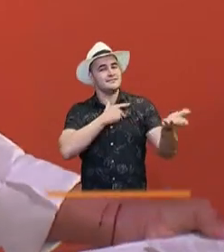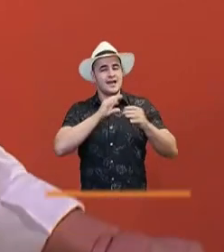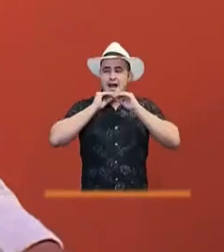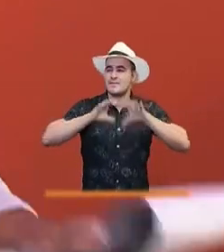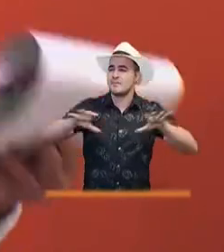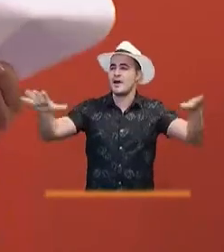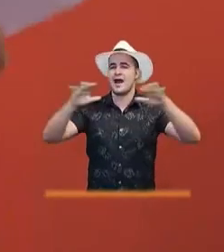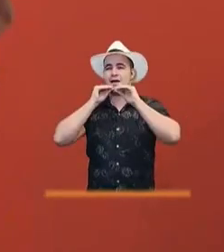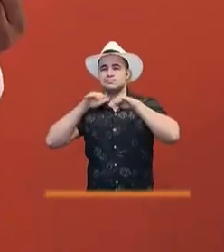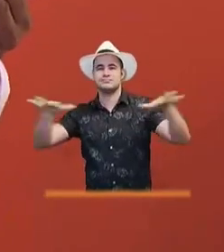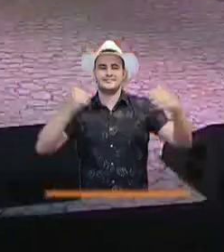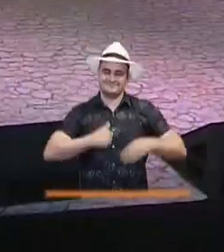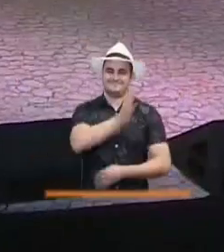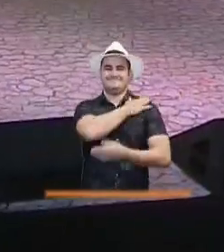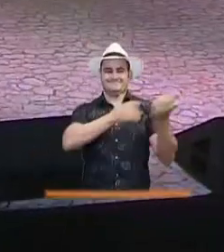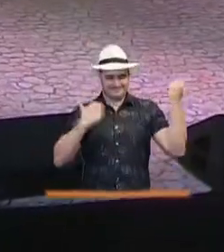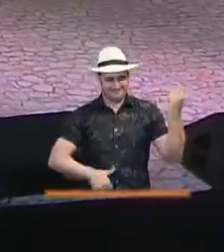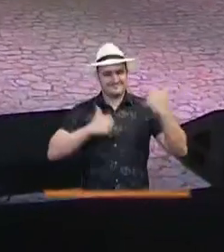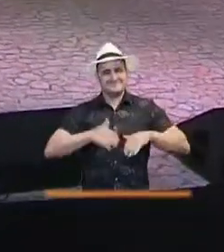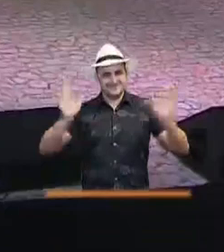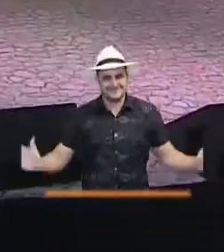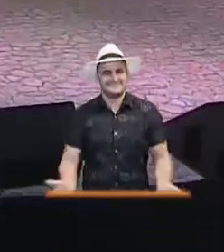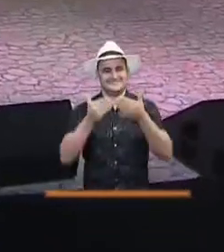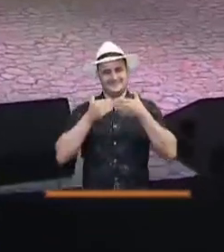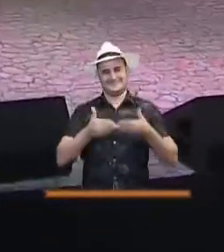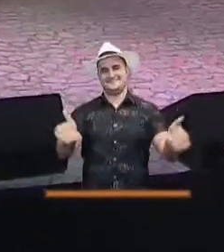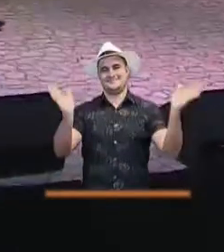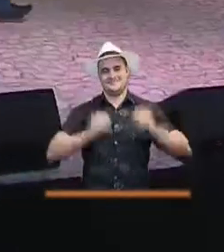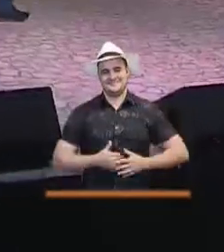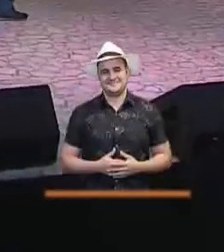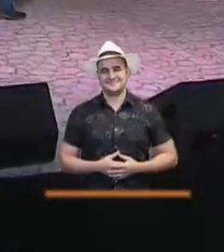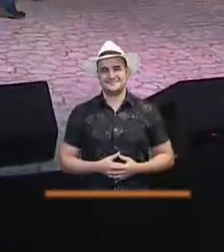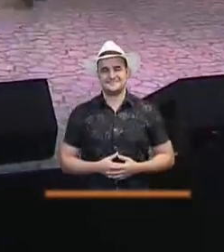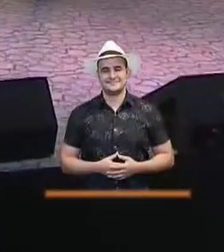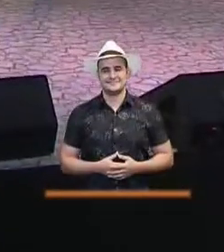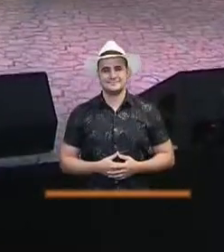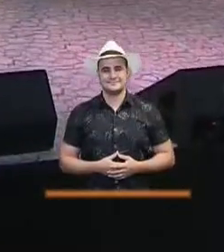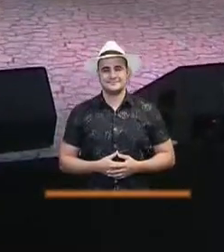todo el país: ¡trove, trove, compañero!